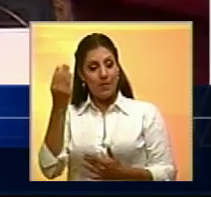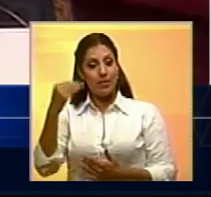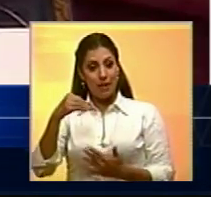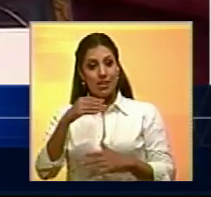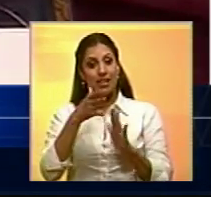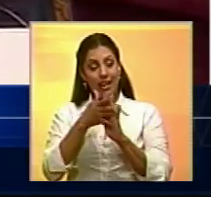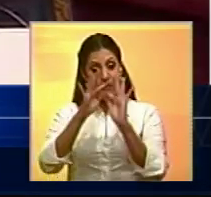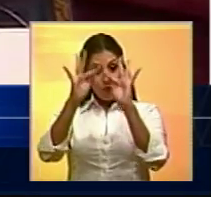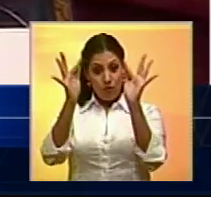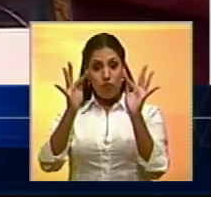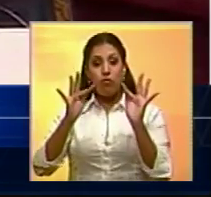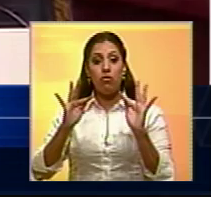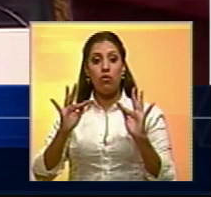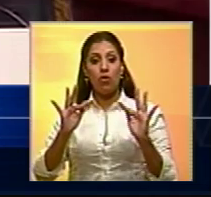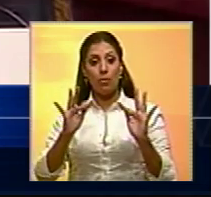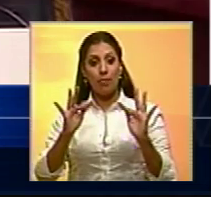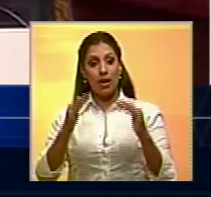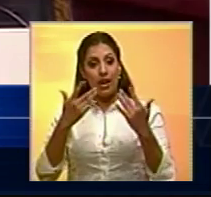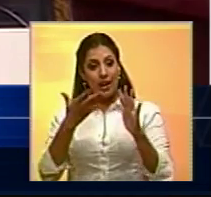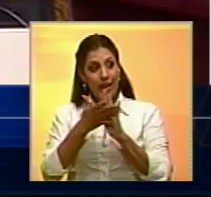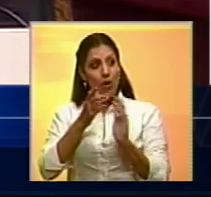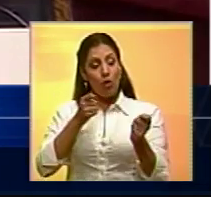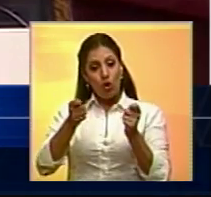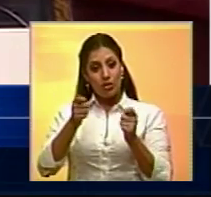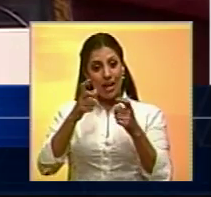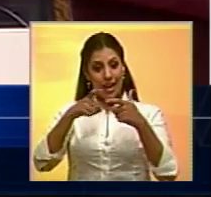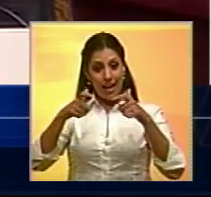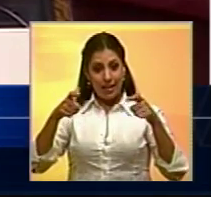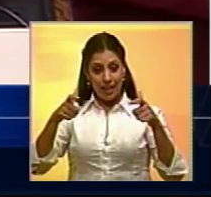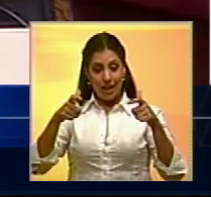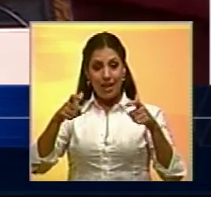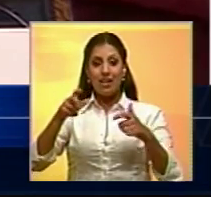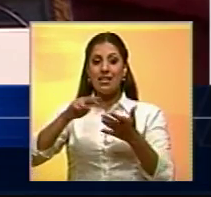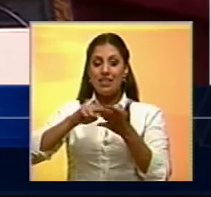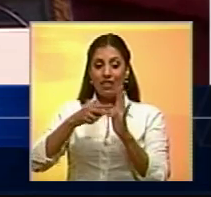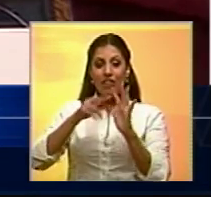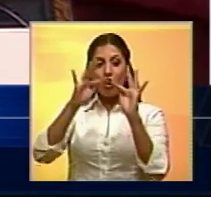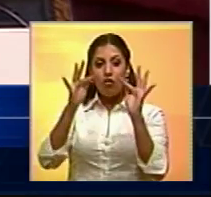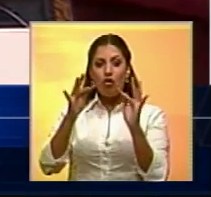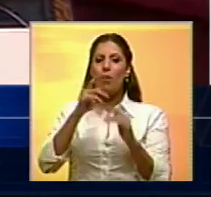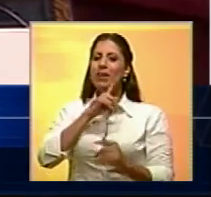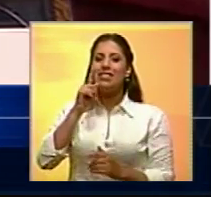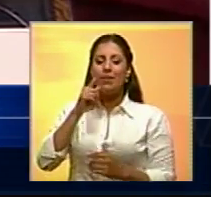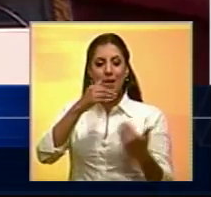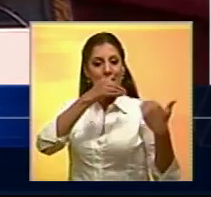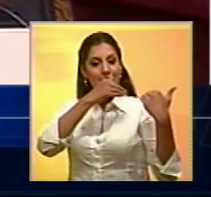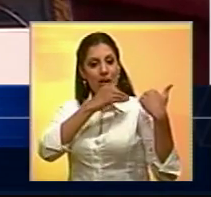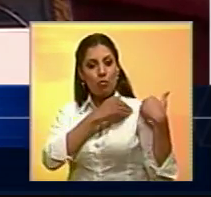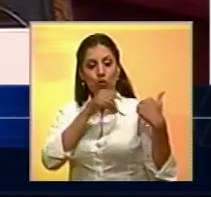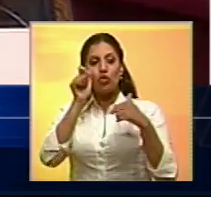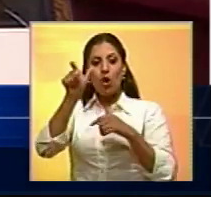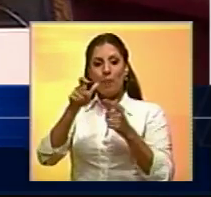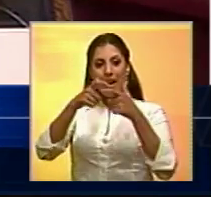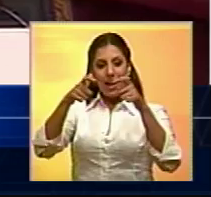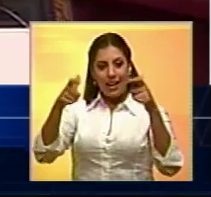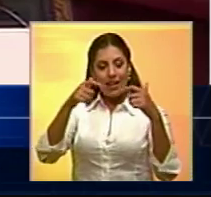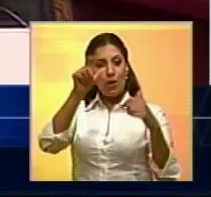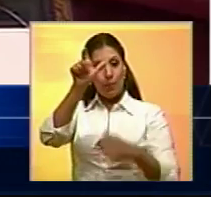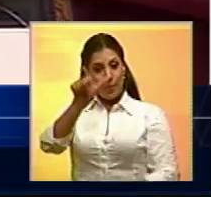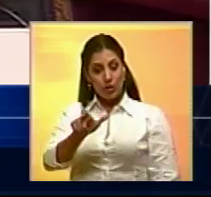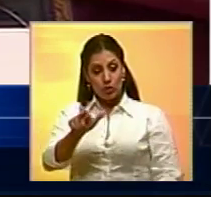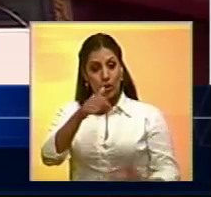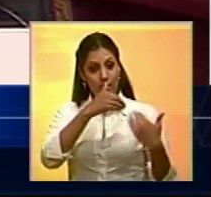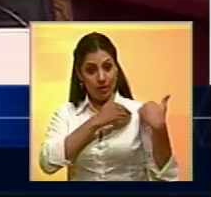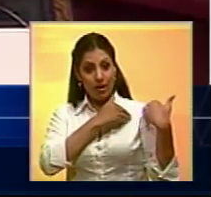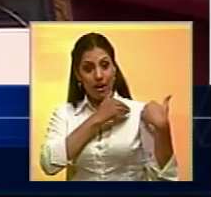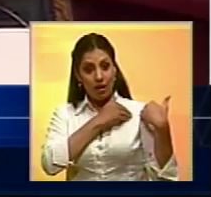que la figura del Contralor General es la figura de encargado, del Procurador General es la figura de